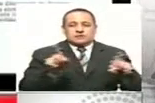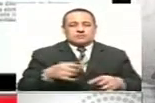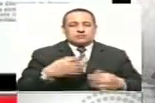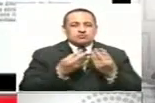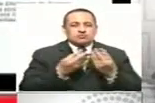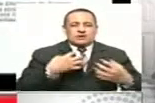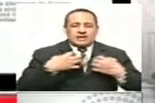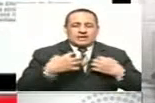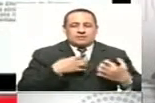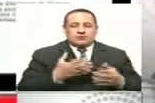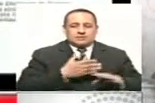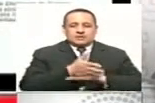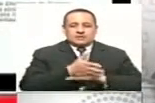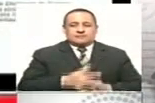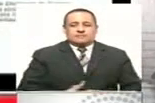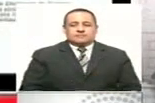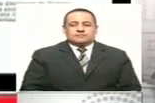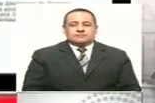reclamos, ¿no?